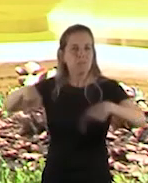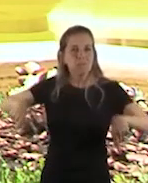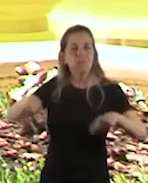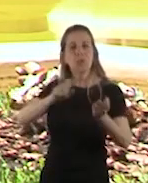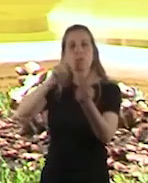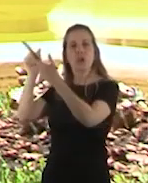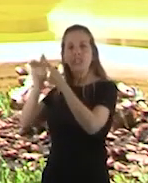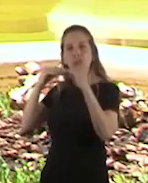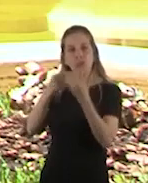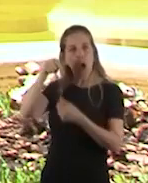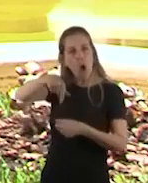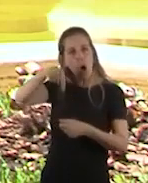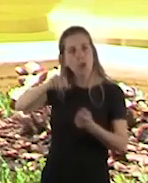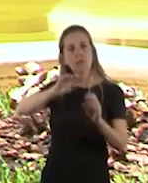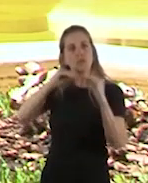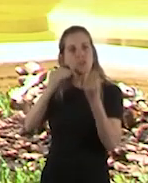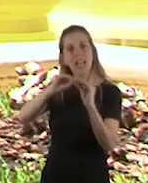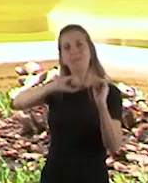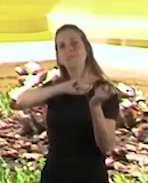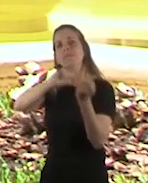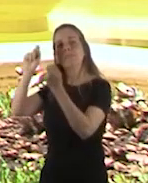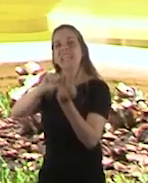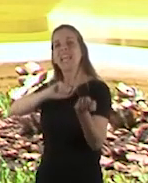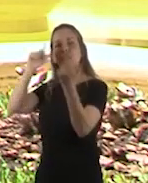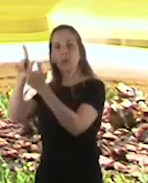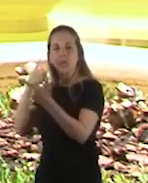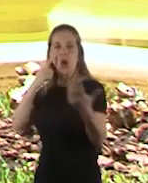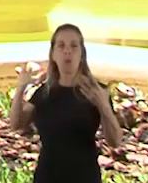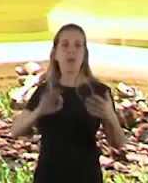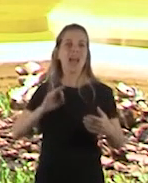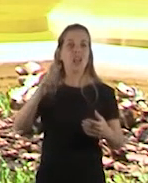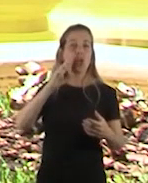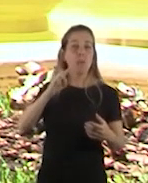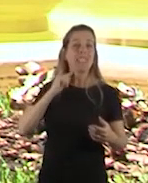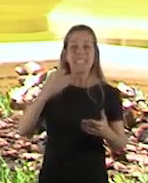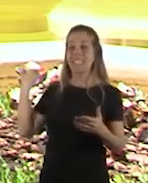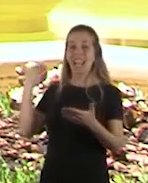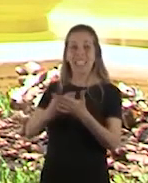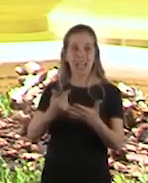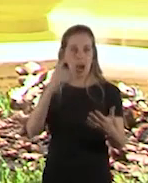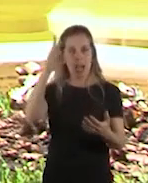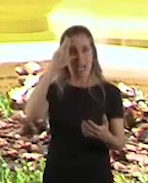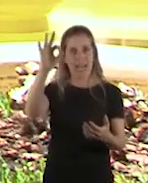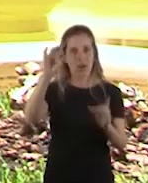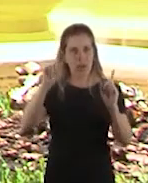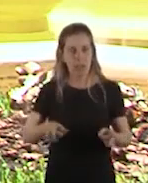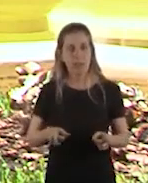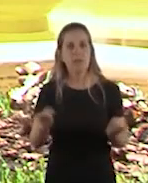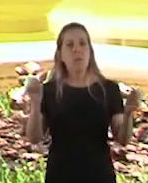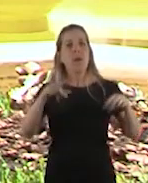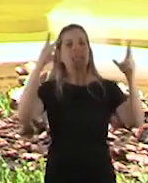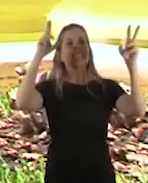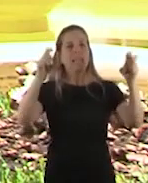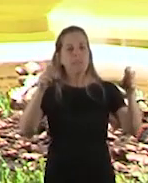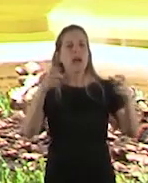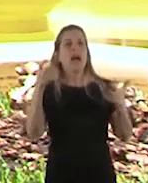hoy el valor exportado más alto desde el año 2013. Promovimos la tecnología en materia